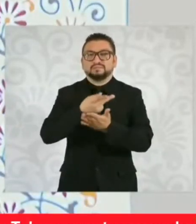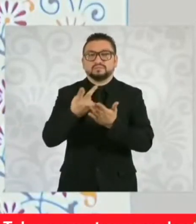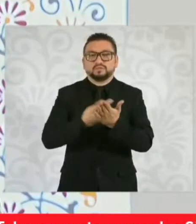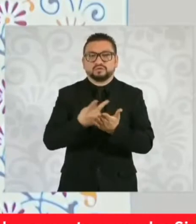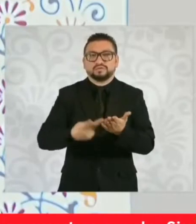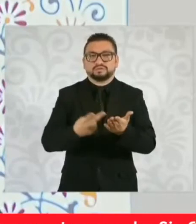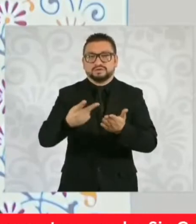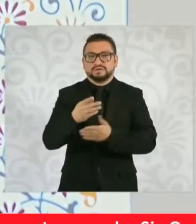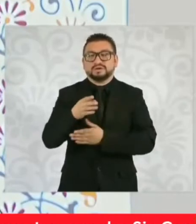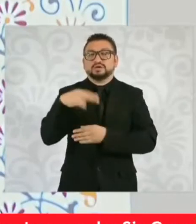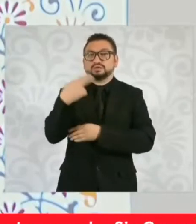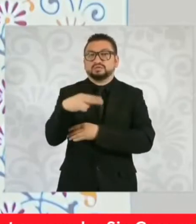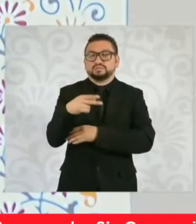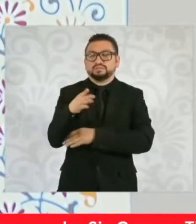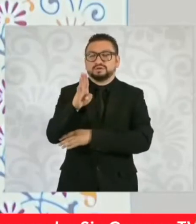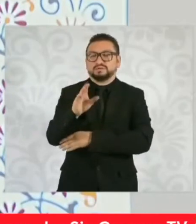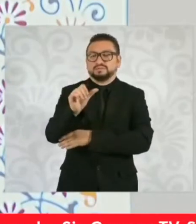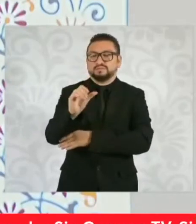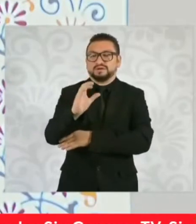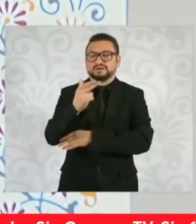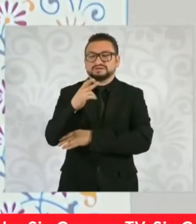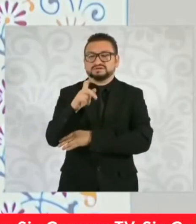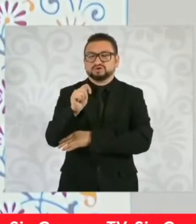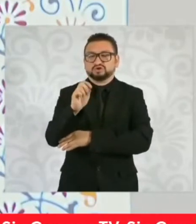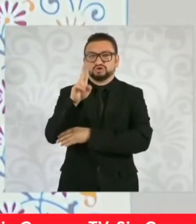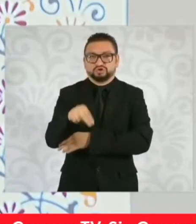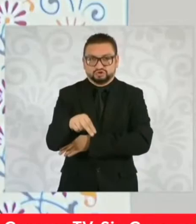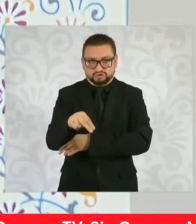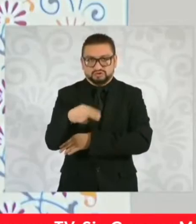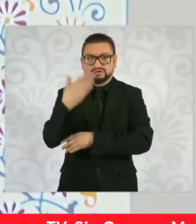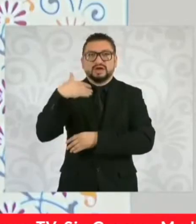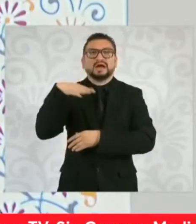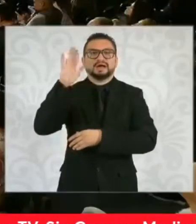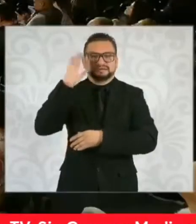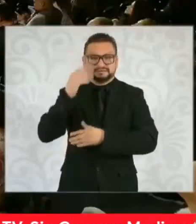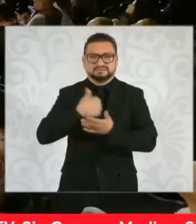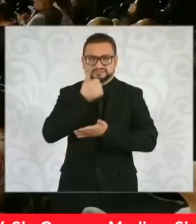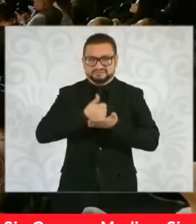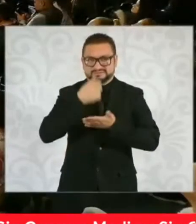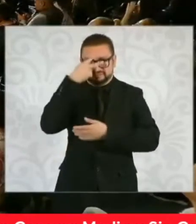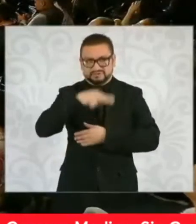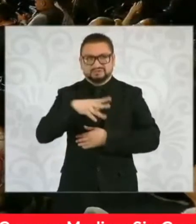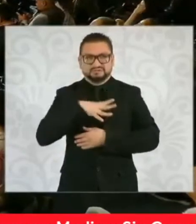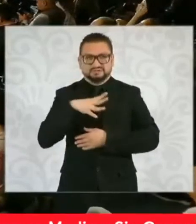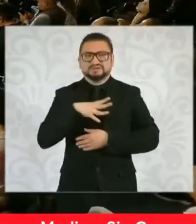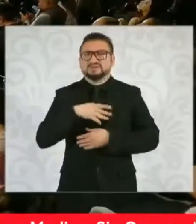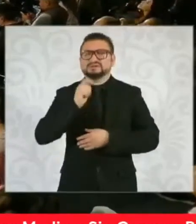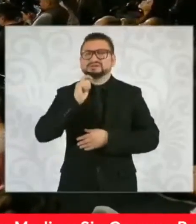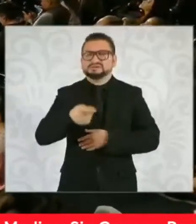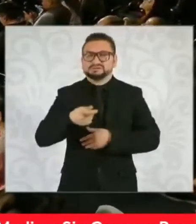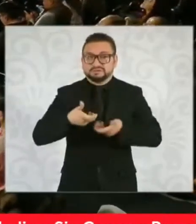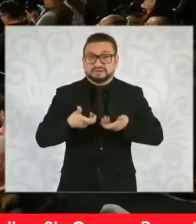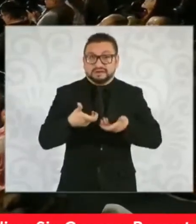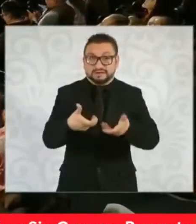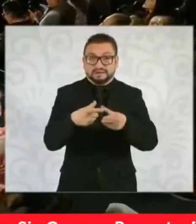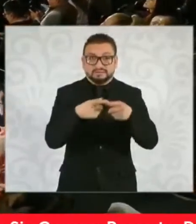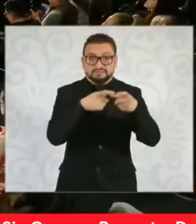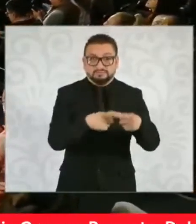Bachetón. Es un programa que teníamos en la Ciudad de México, que era para tapar